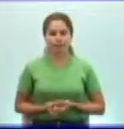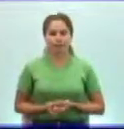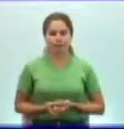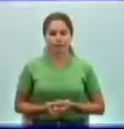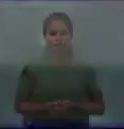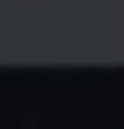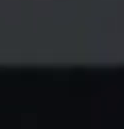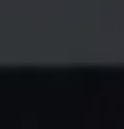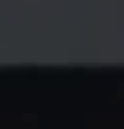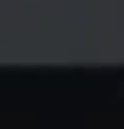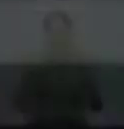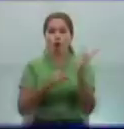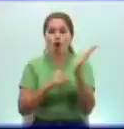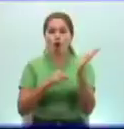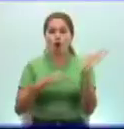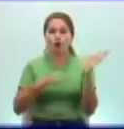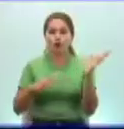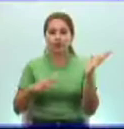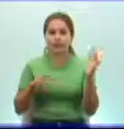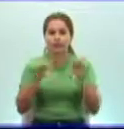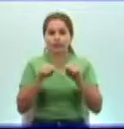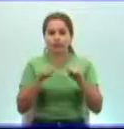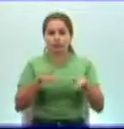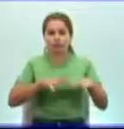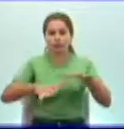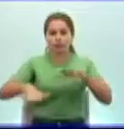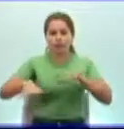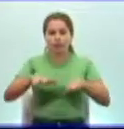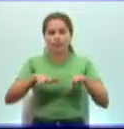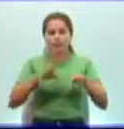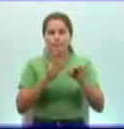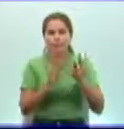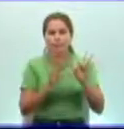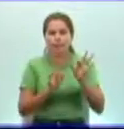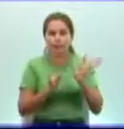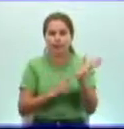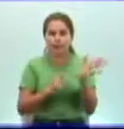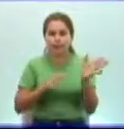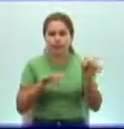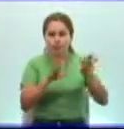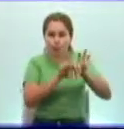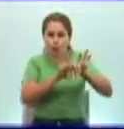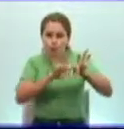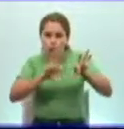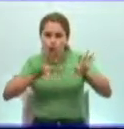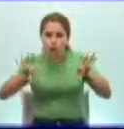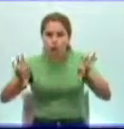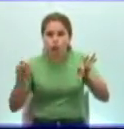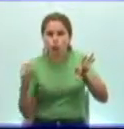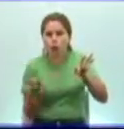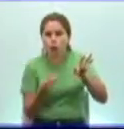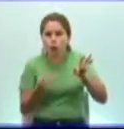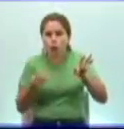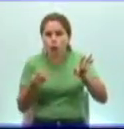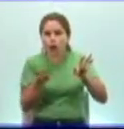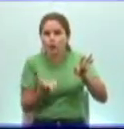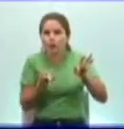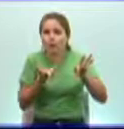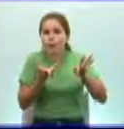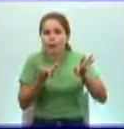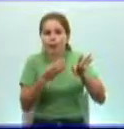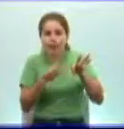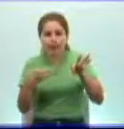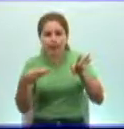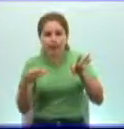La corriente eléctrica es un desplazamiento de cargas eléctricas a través de un conducto sólido, líquido o gaseoso.